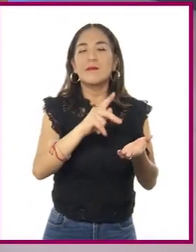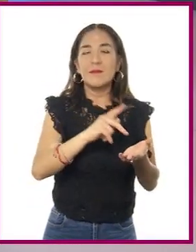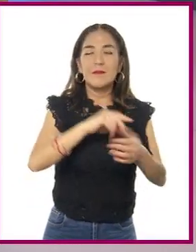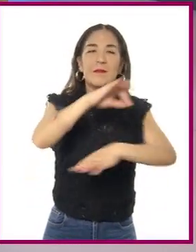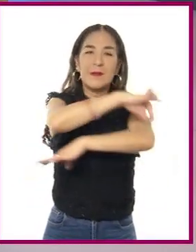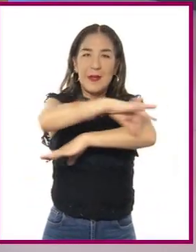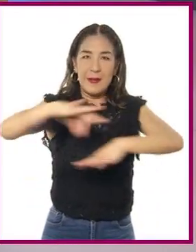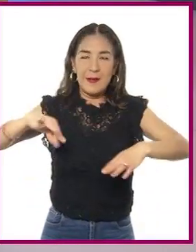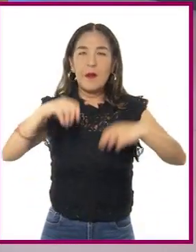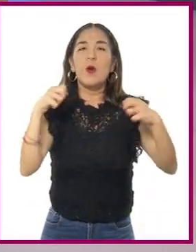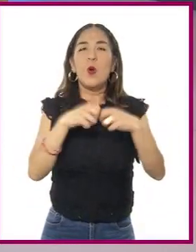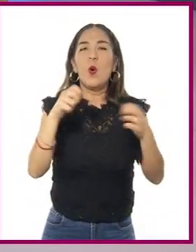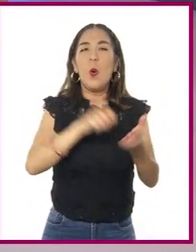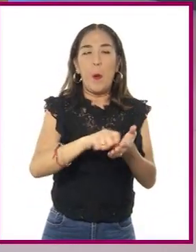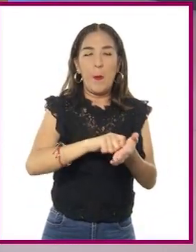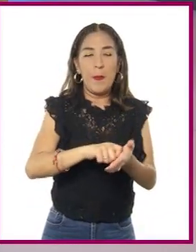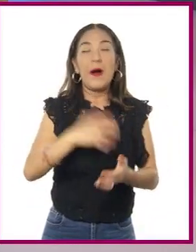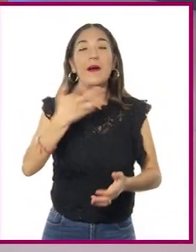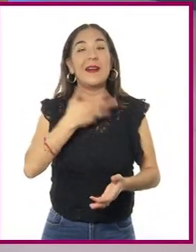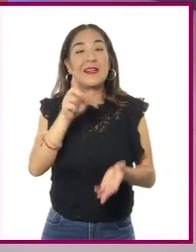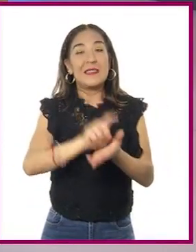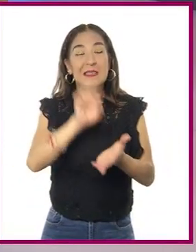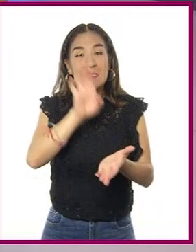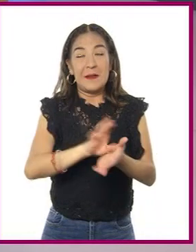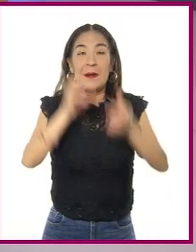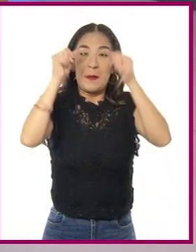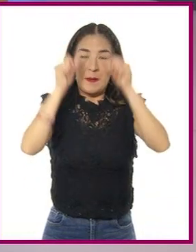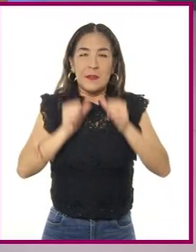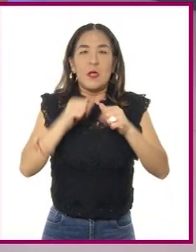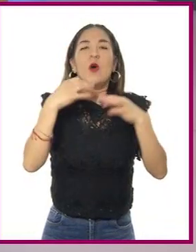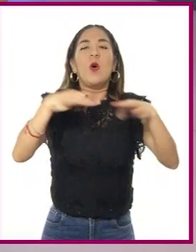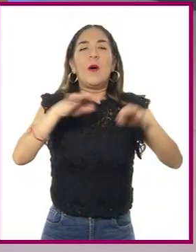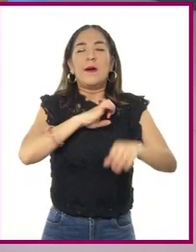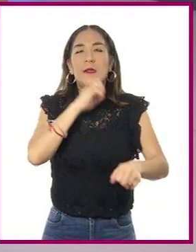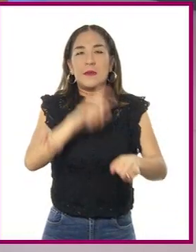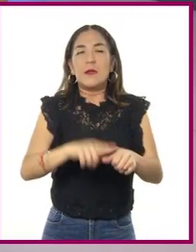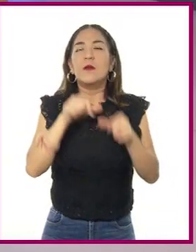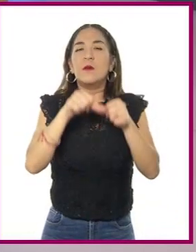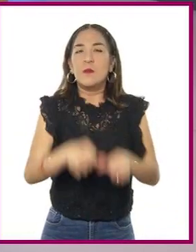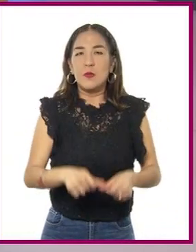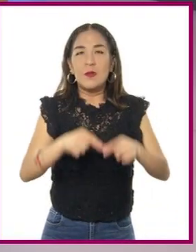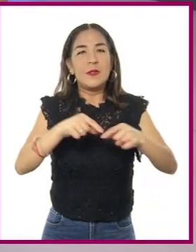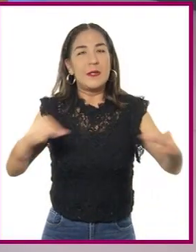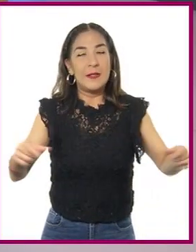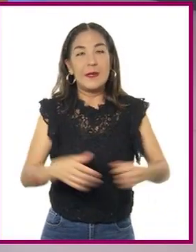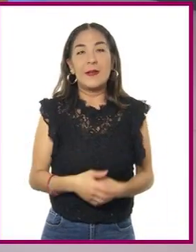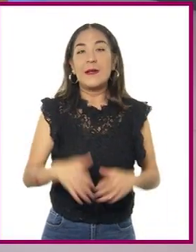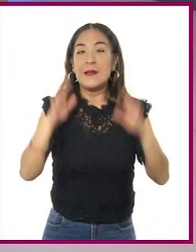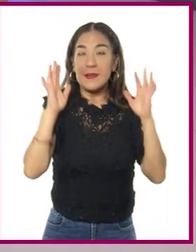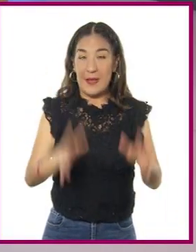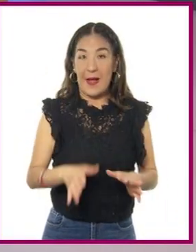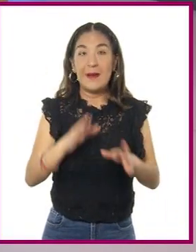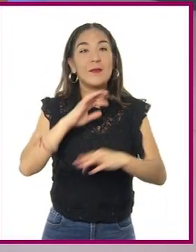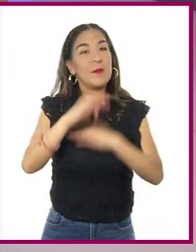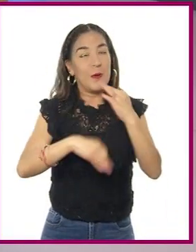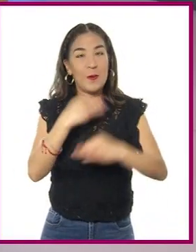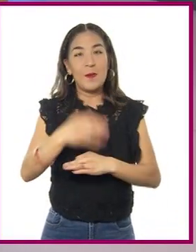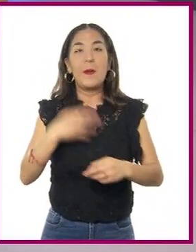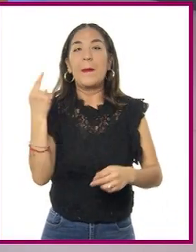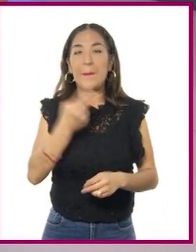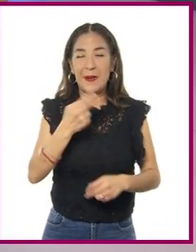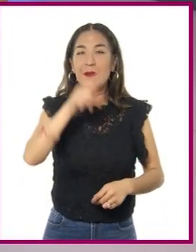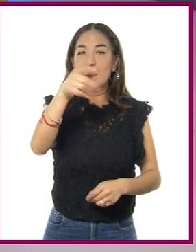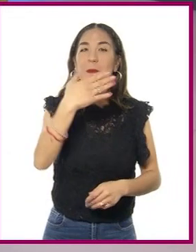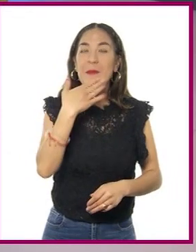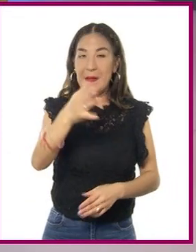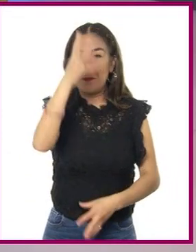Si alguien tiene discapacidad visual, preparen hojas Leyer, punzón y regleta. Y si ya se tiene lo requerido y buena disposición